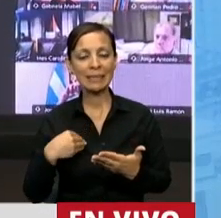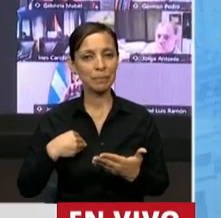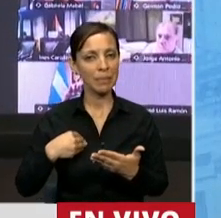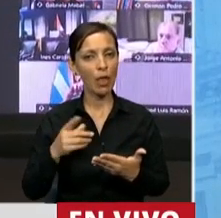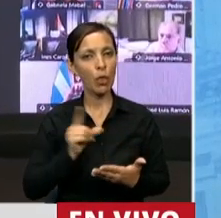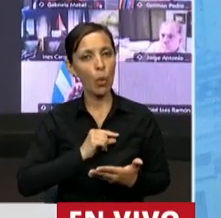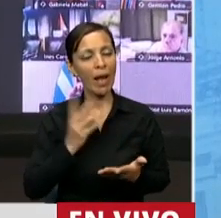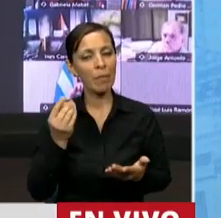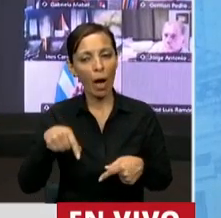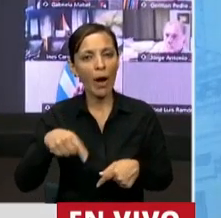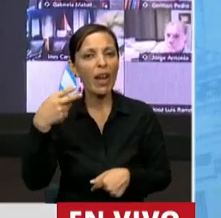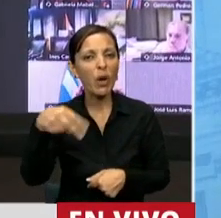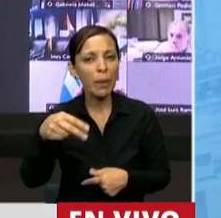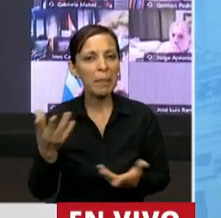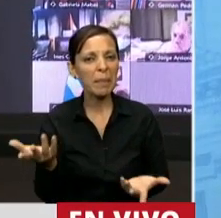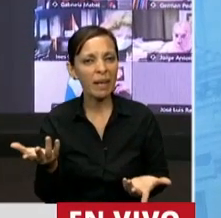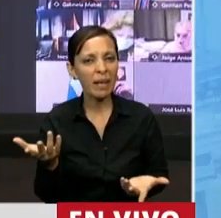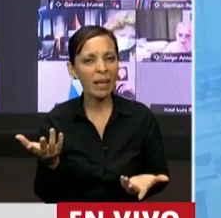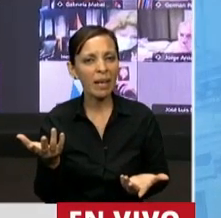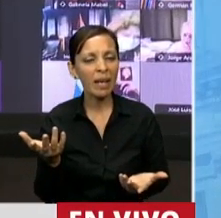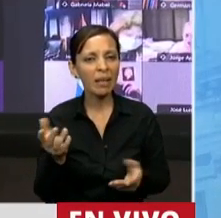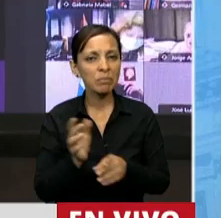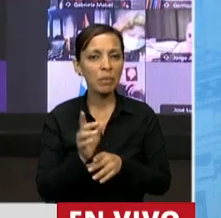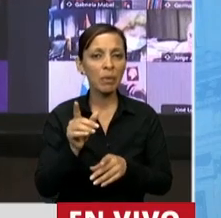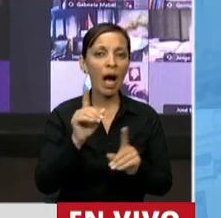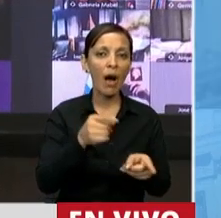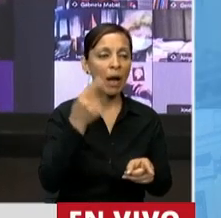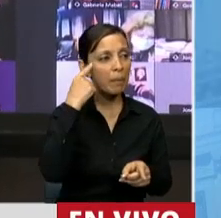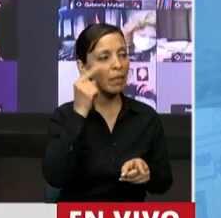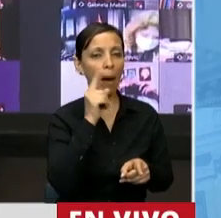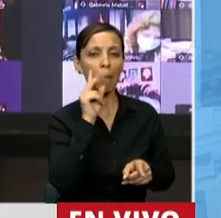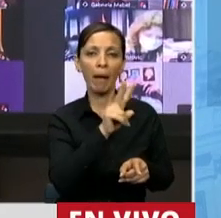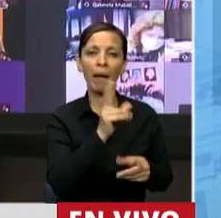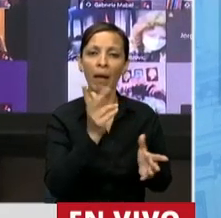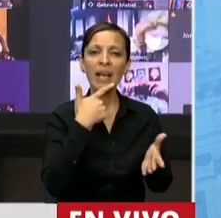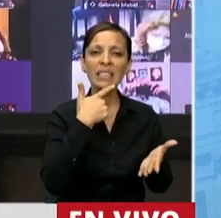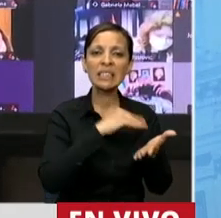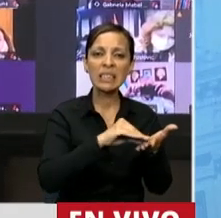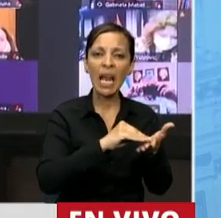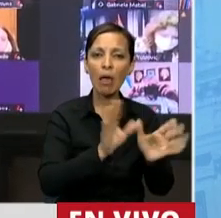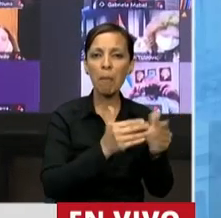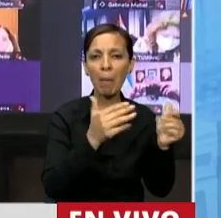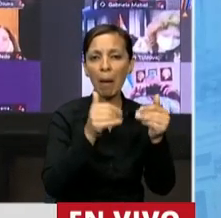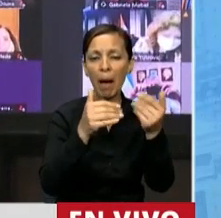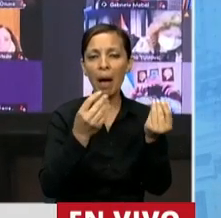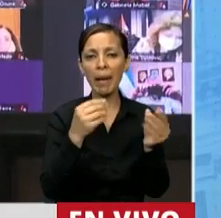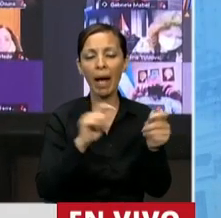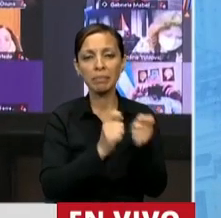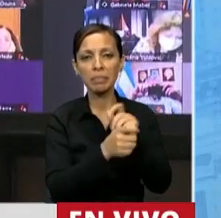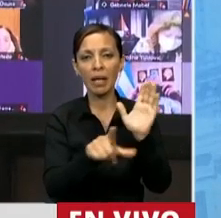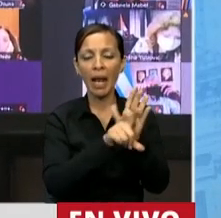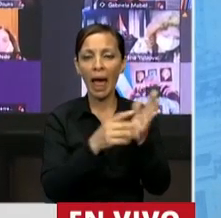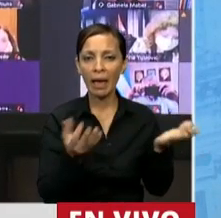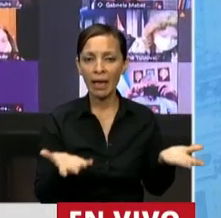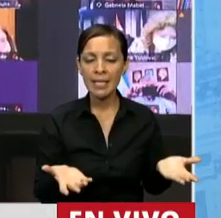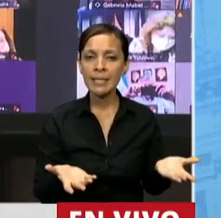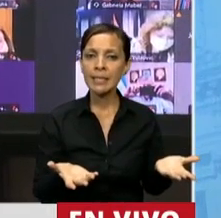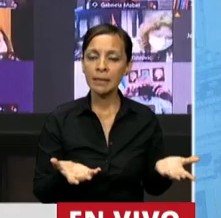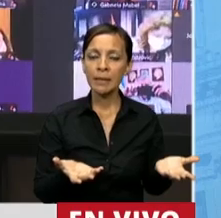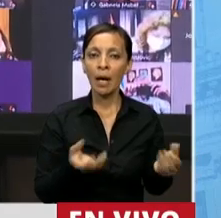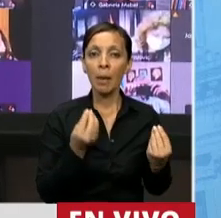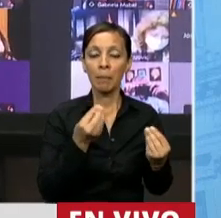noviembre, cortando clavo de que el Senado decida tratarla con tanta premura para que la pueda convertir en ley y que